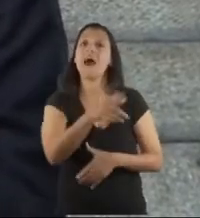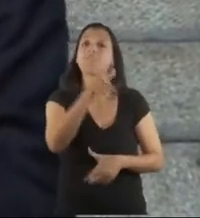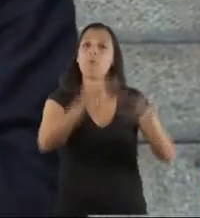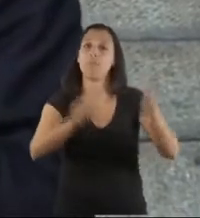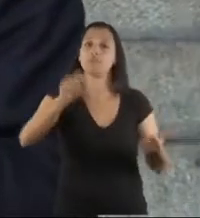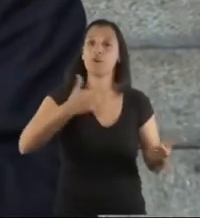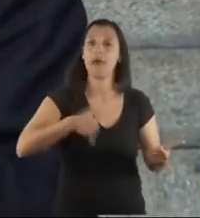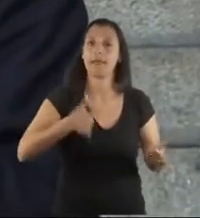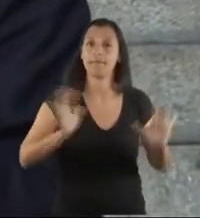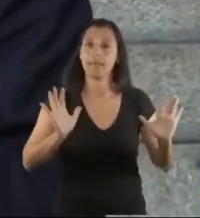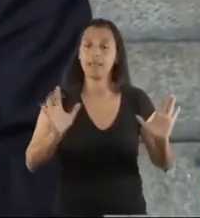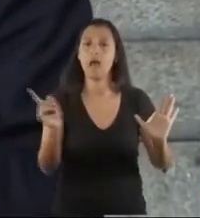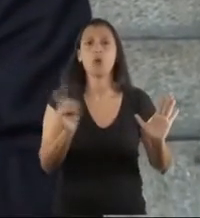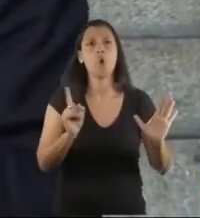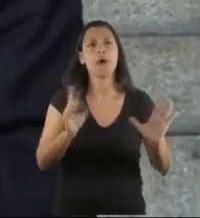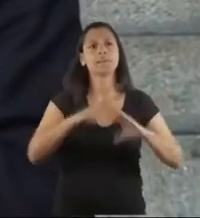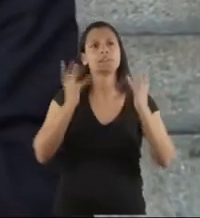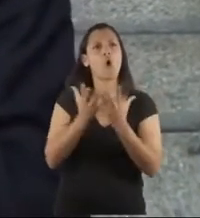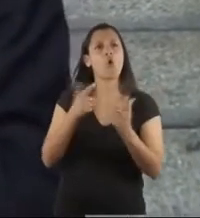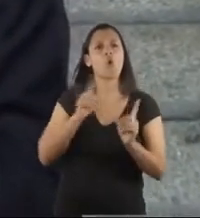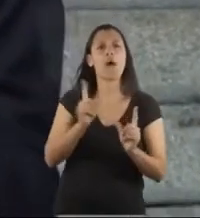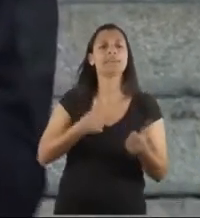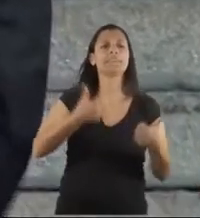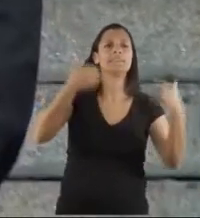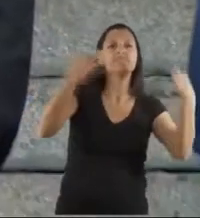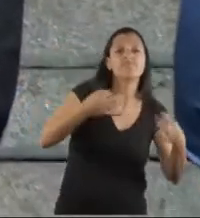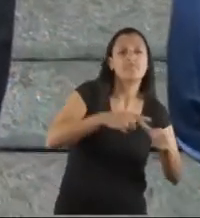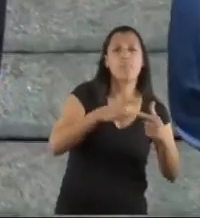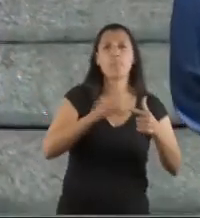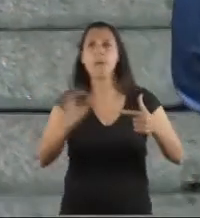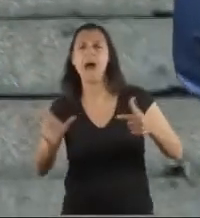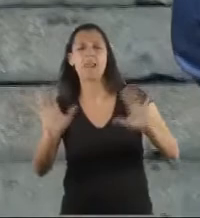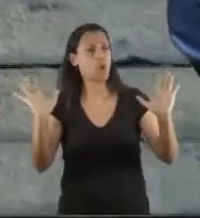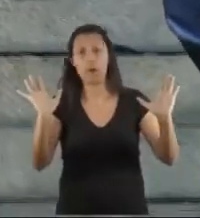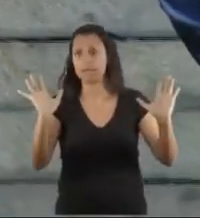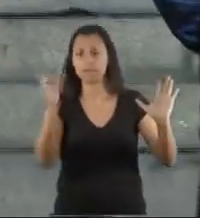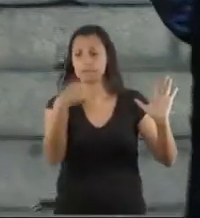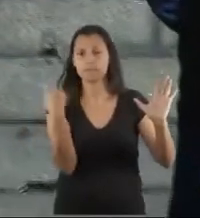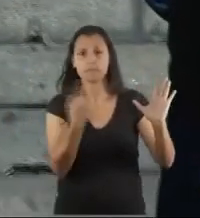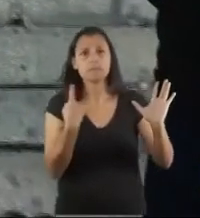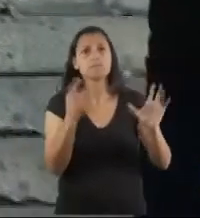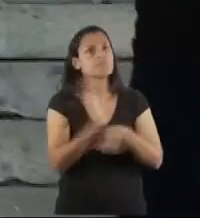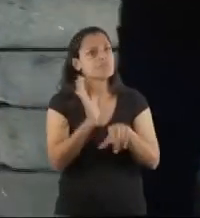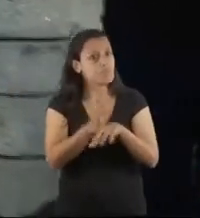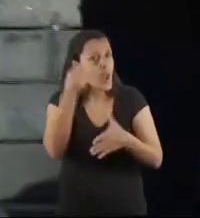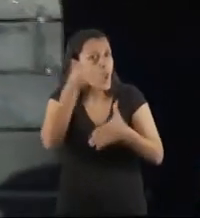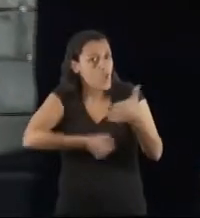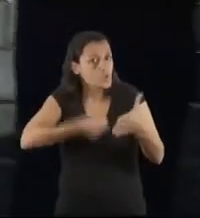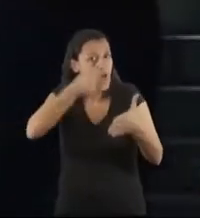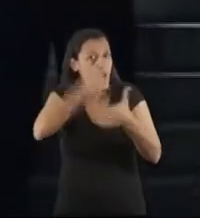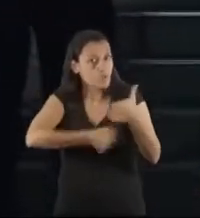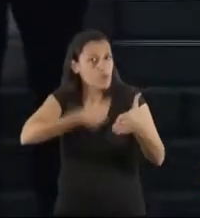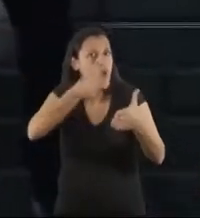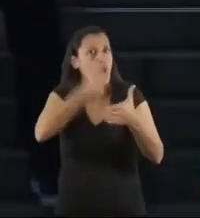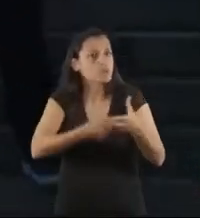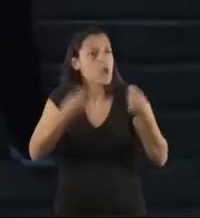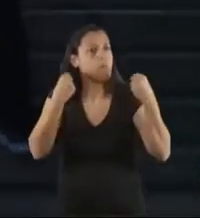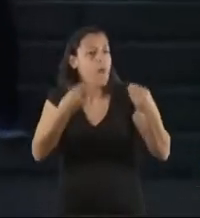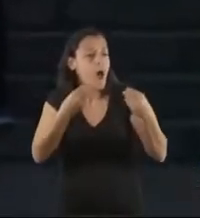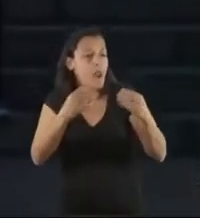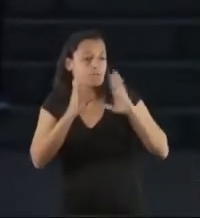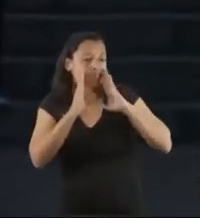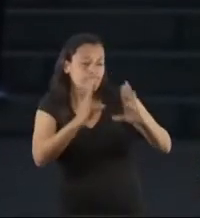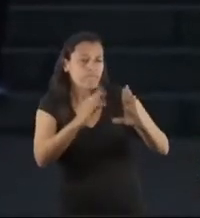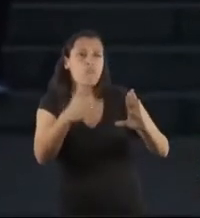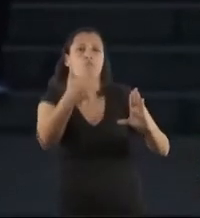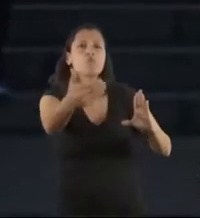es ni malo ni es de alguna manera pelea es simplemente marcar un camino